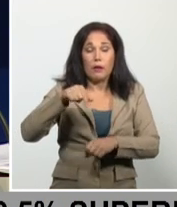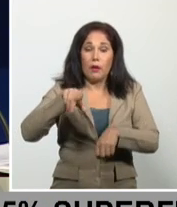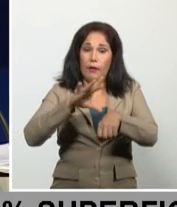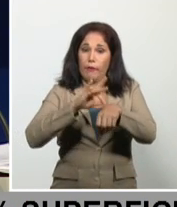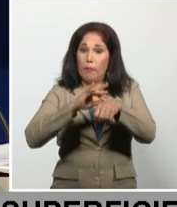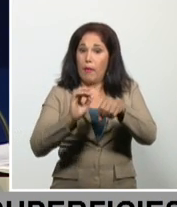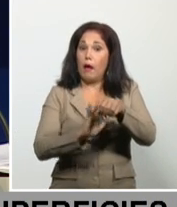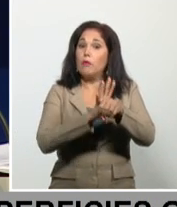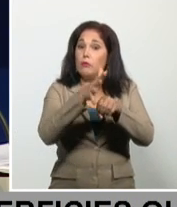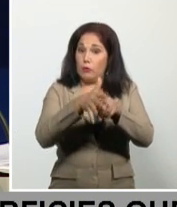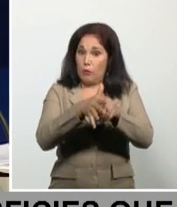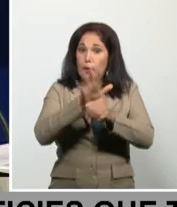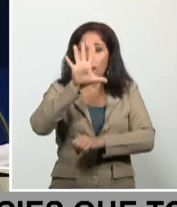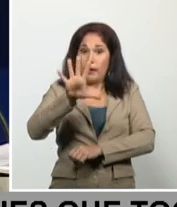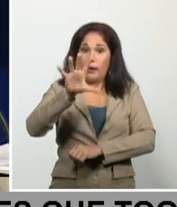enfermedad,